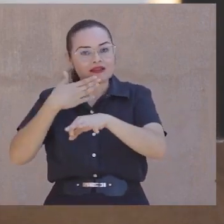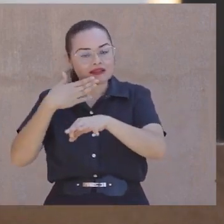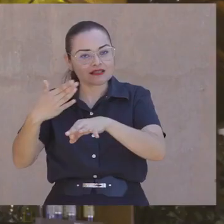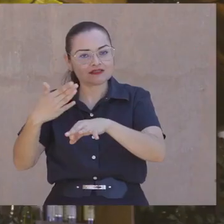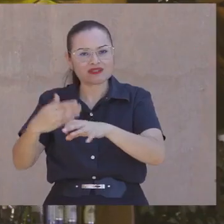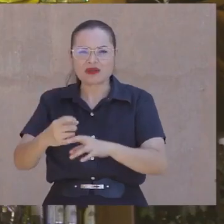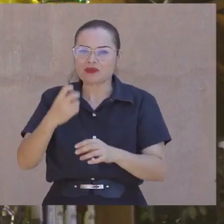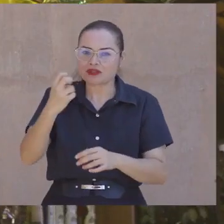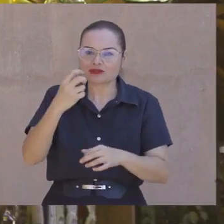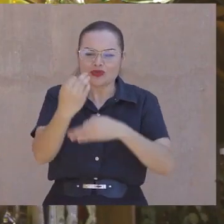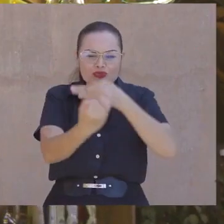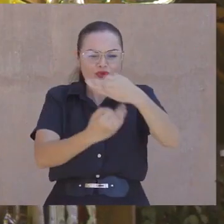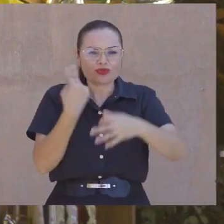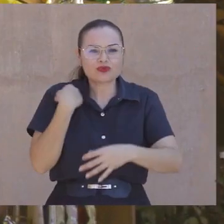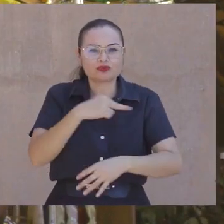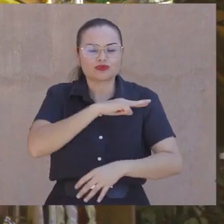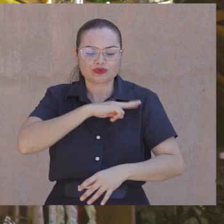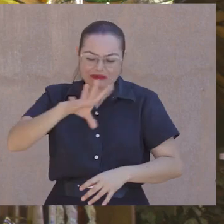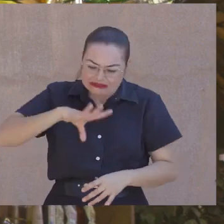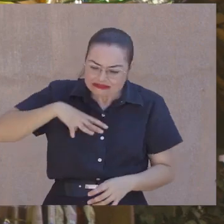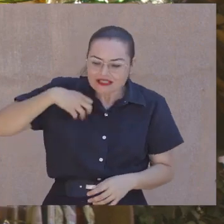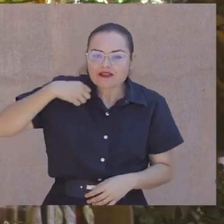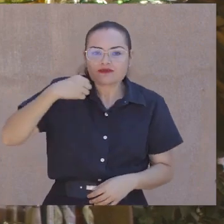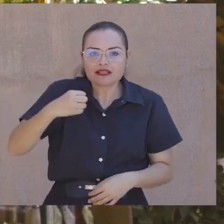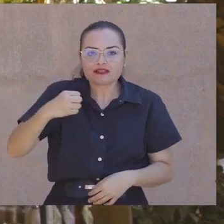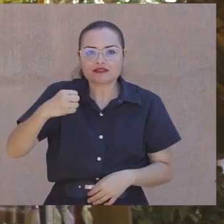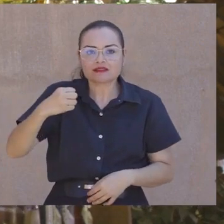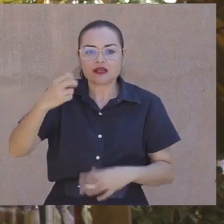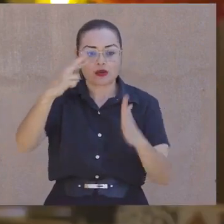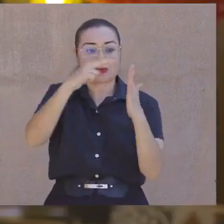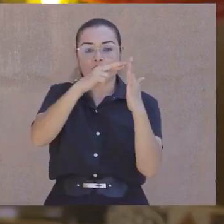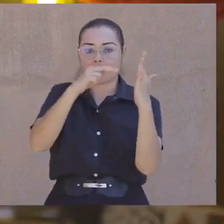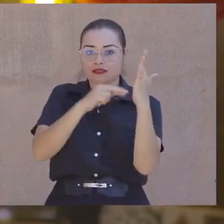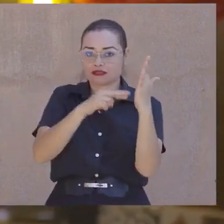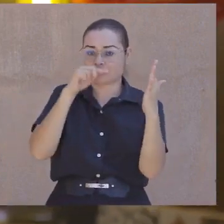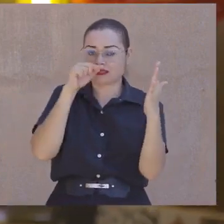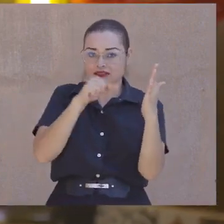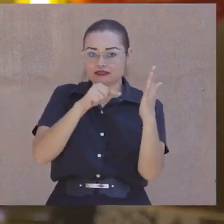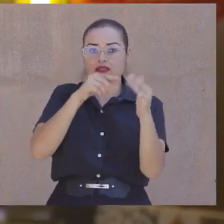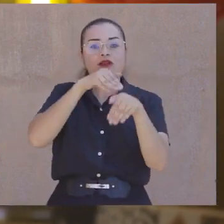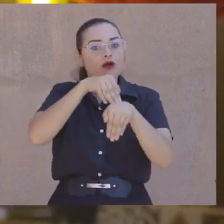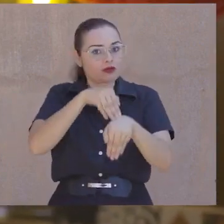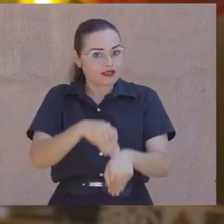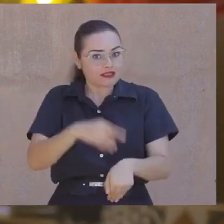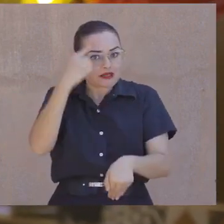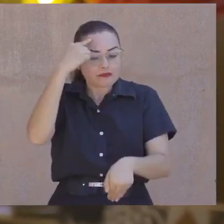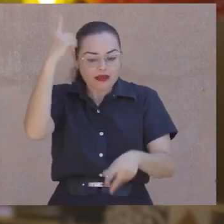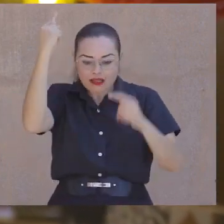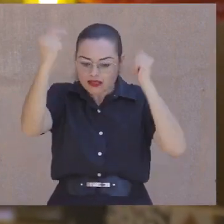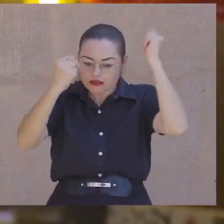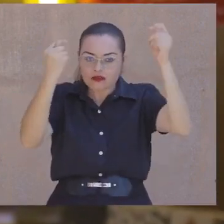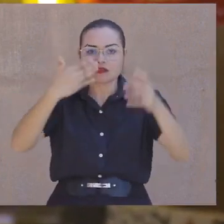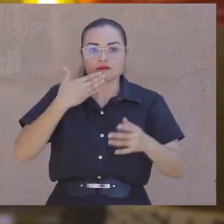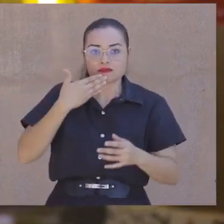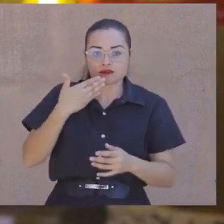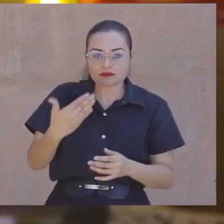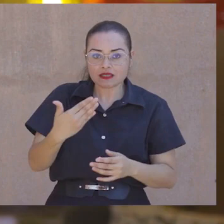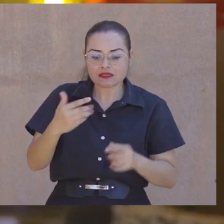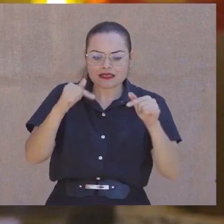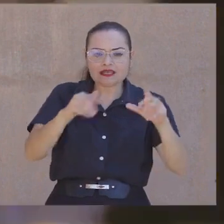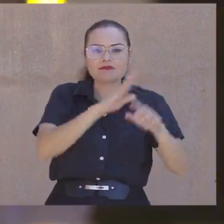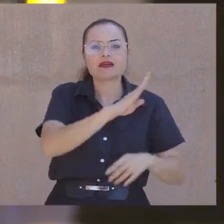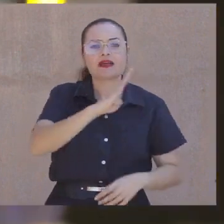por eso esforcémonos más cumplamos con las nuevas normas que nos harán un destino más confiable y más